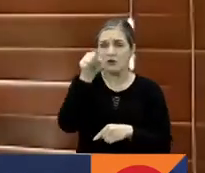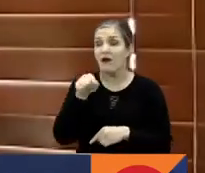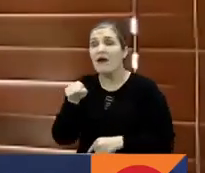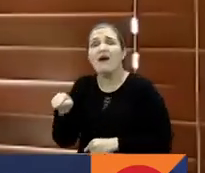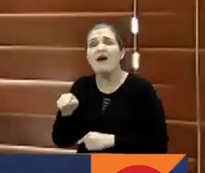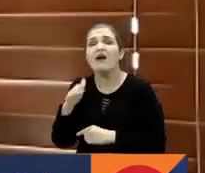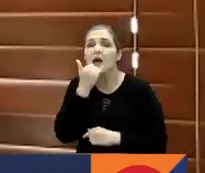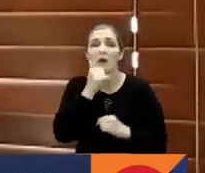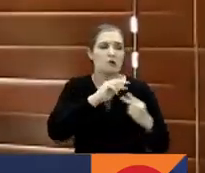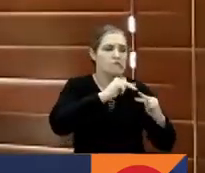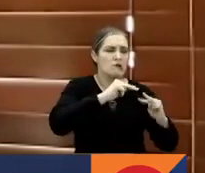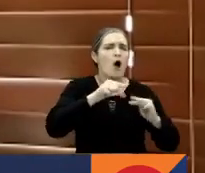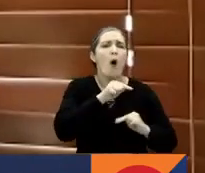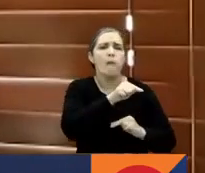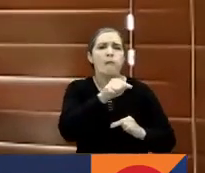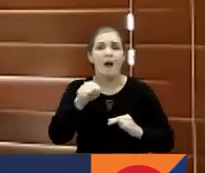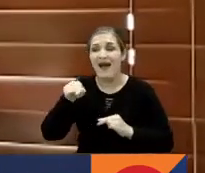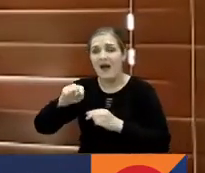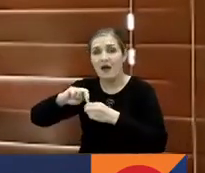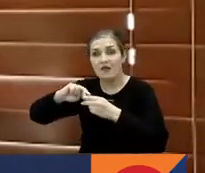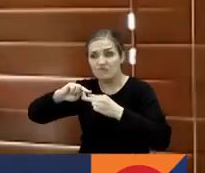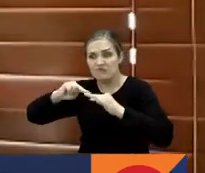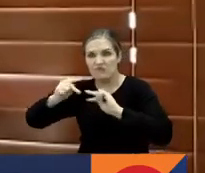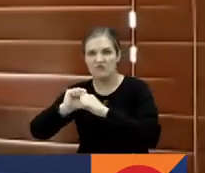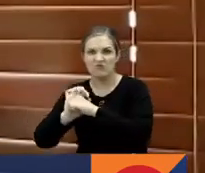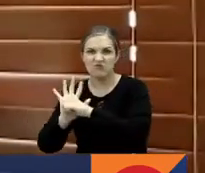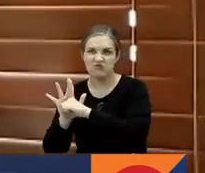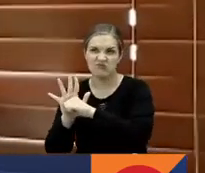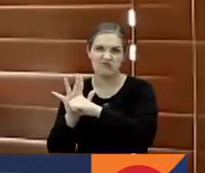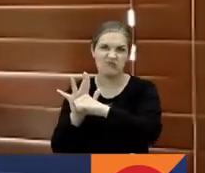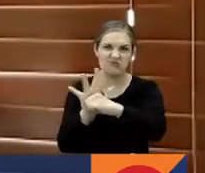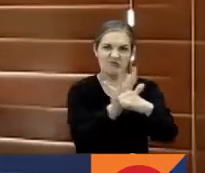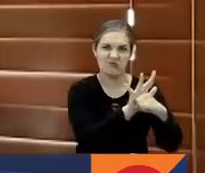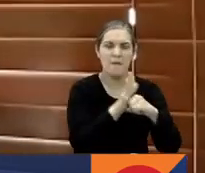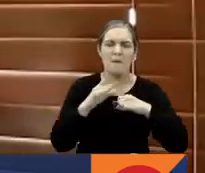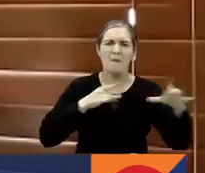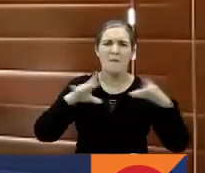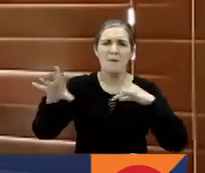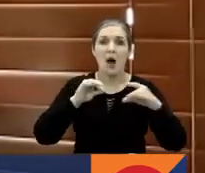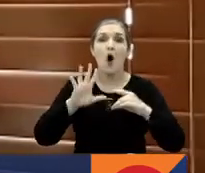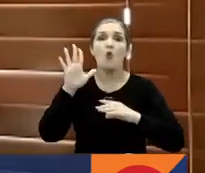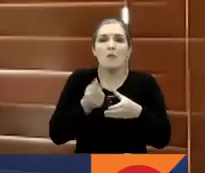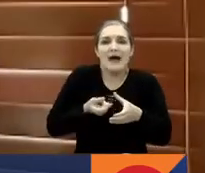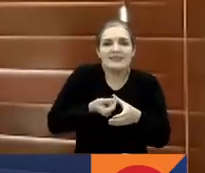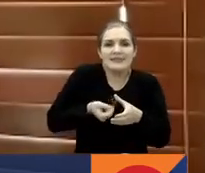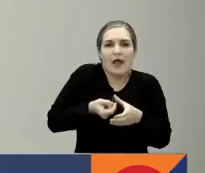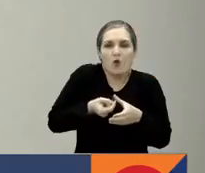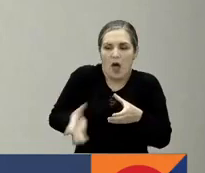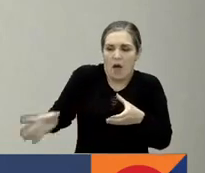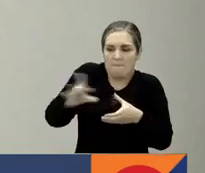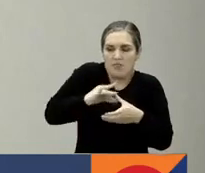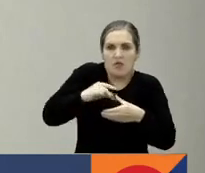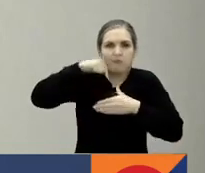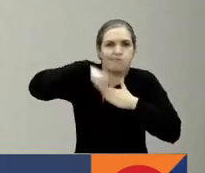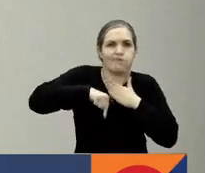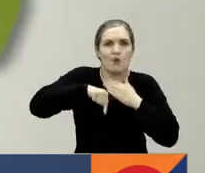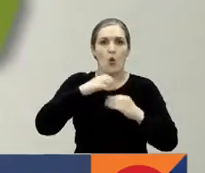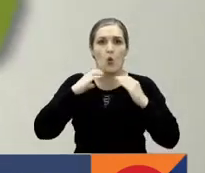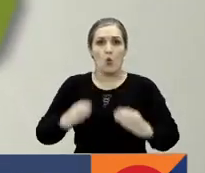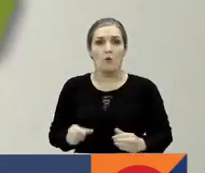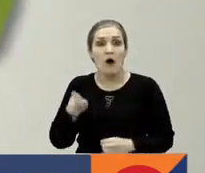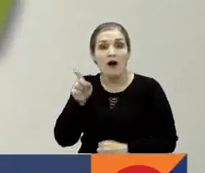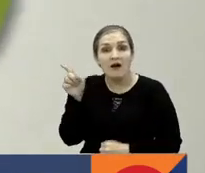más contagiosa, tiene mayor capacidad para ingresar a la célula e invadirla y tiene más invasividad en el cuerpo. Esta variante tiene algo que